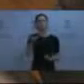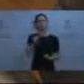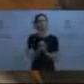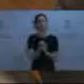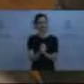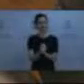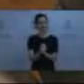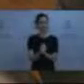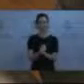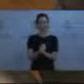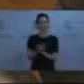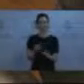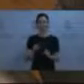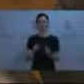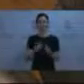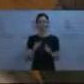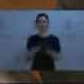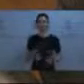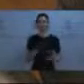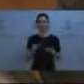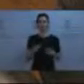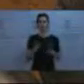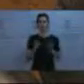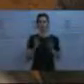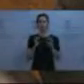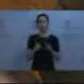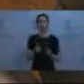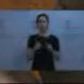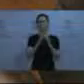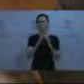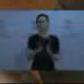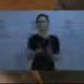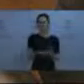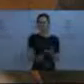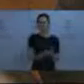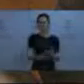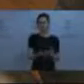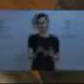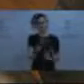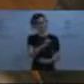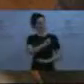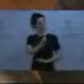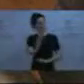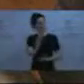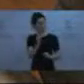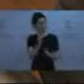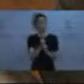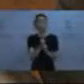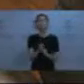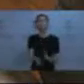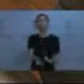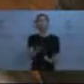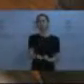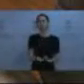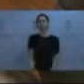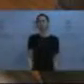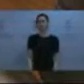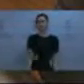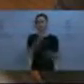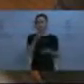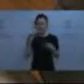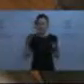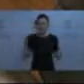en erradicar la infravivienda, muy importante trabajo que estamos haciendo, y también estamos